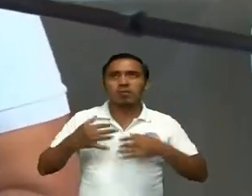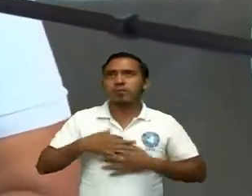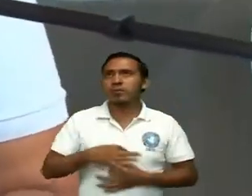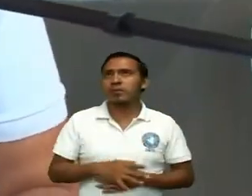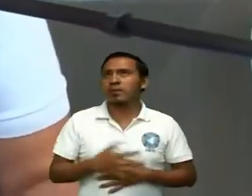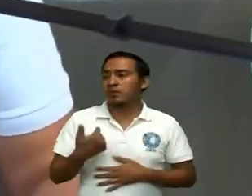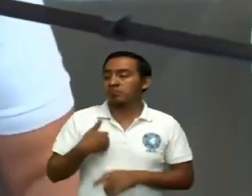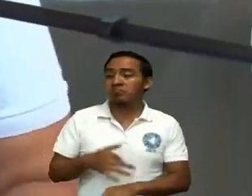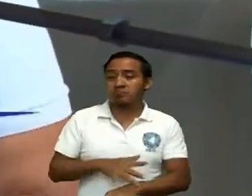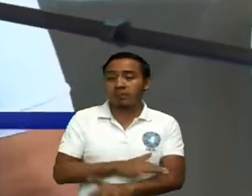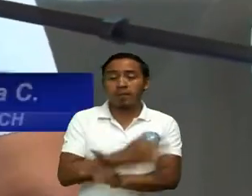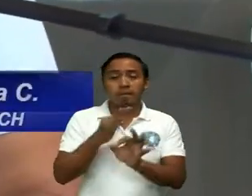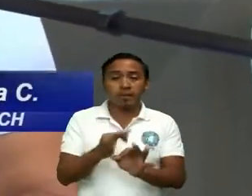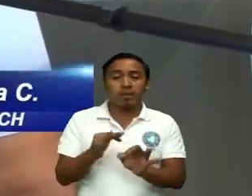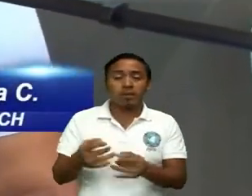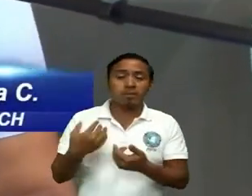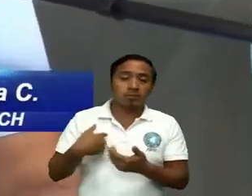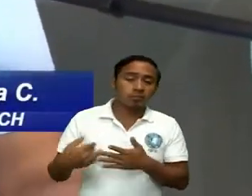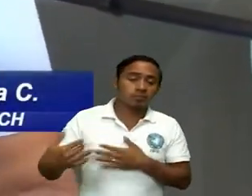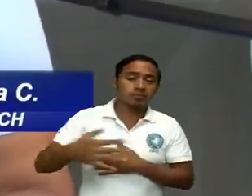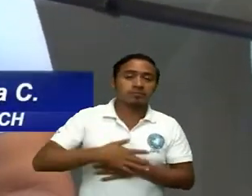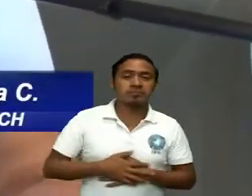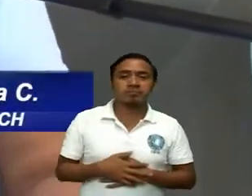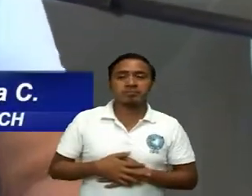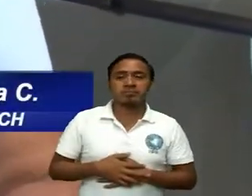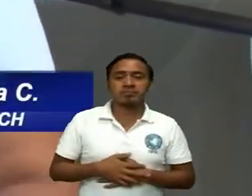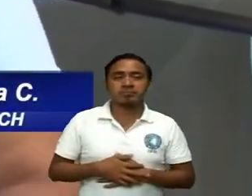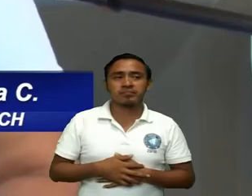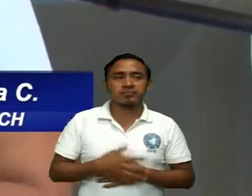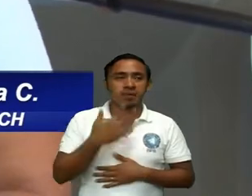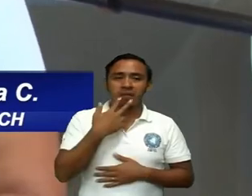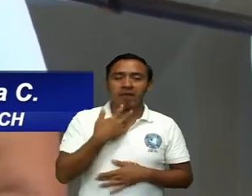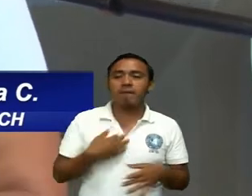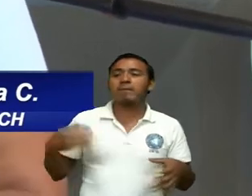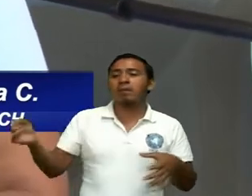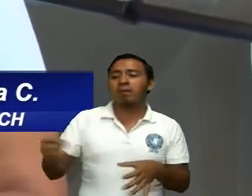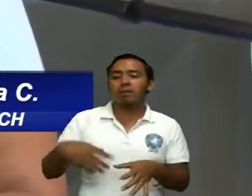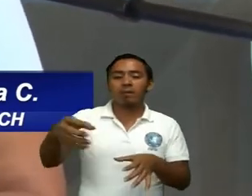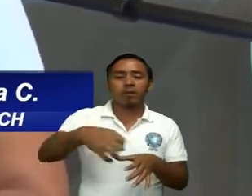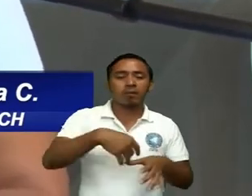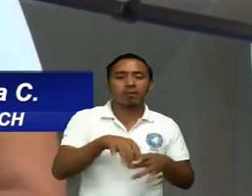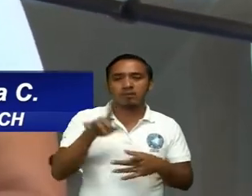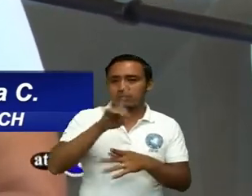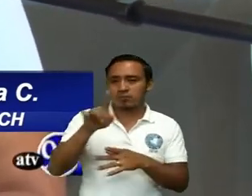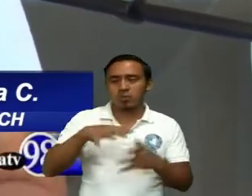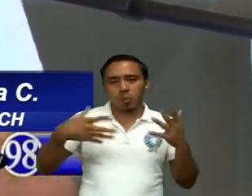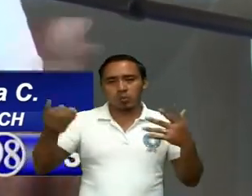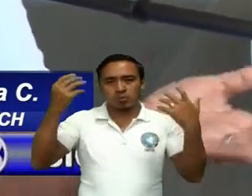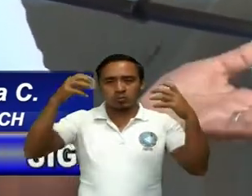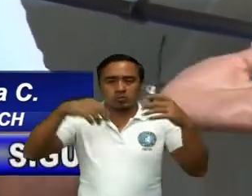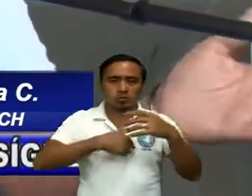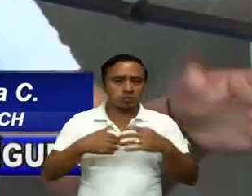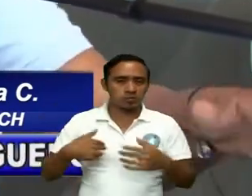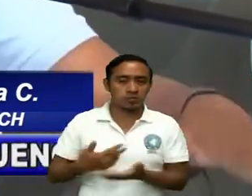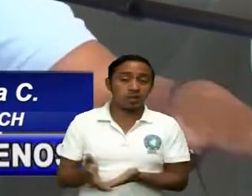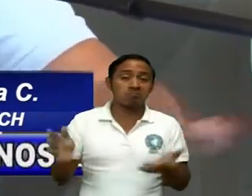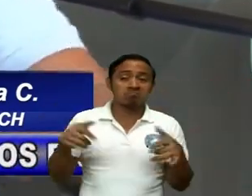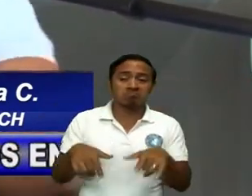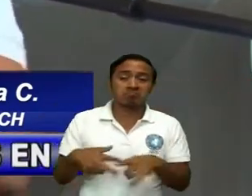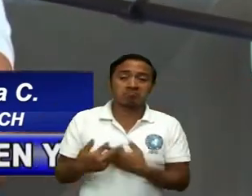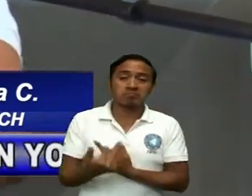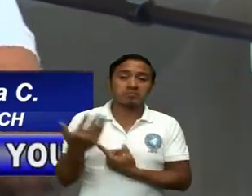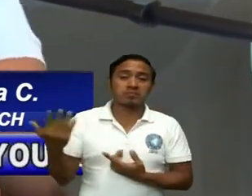sentimos bien porque estamos saliendo adelante, ya no andamos recolectando basura, ahora tenemos otras cosas que hacer. Estamos